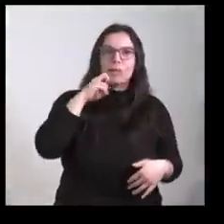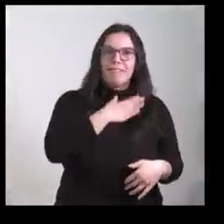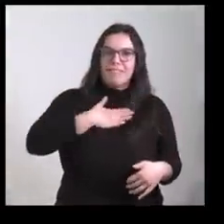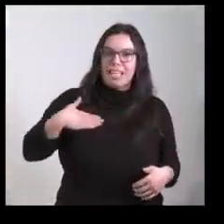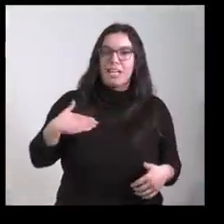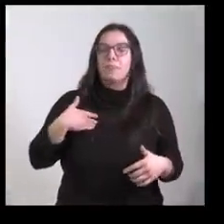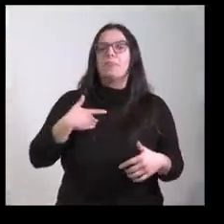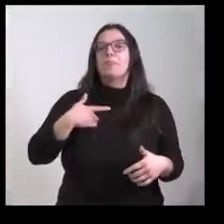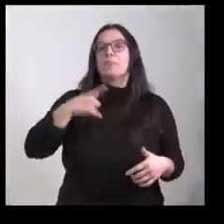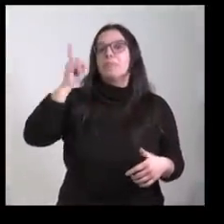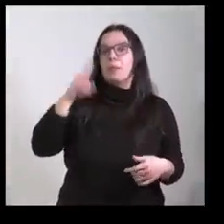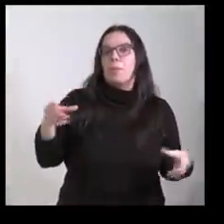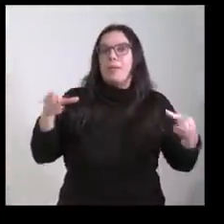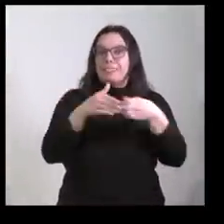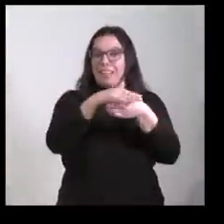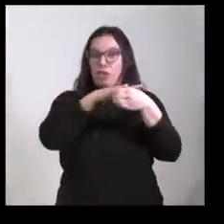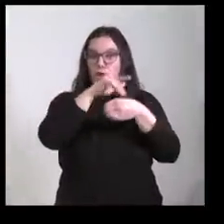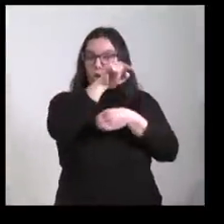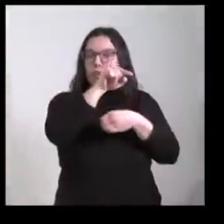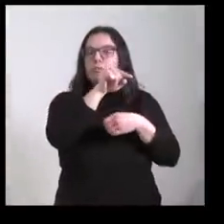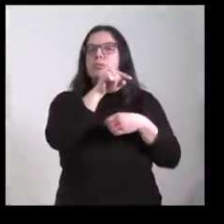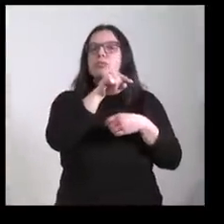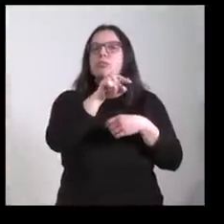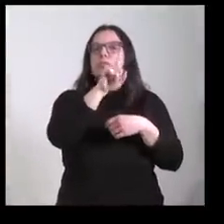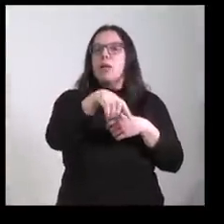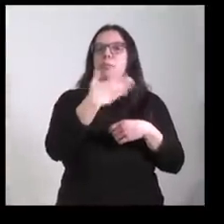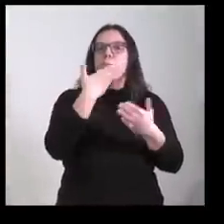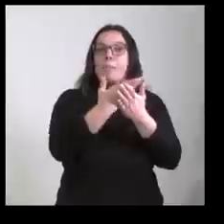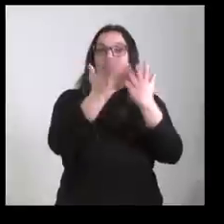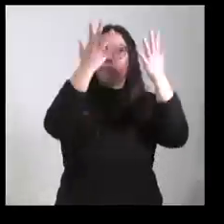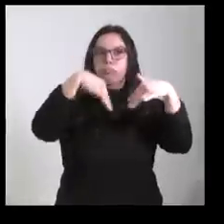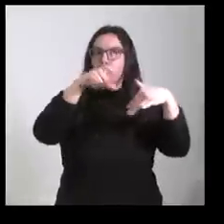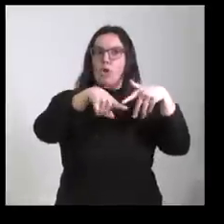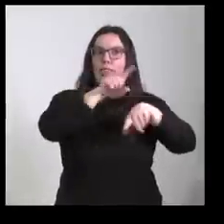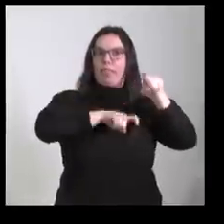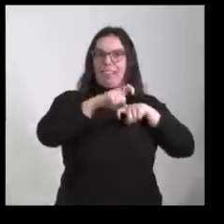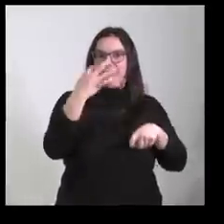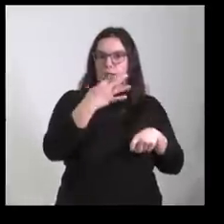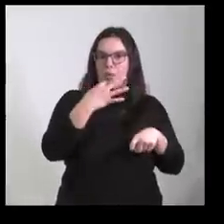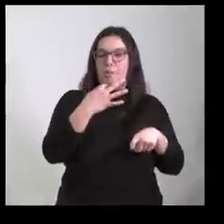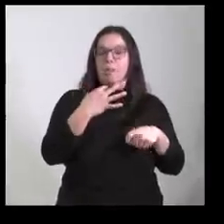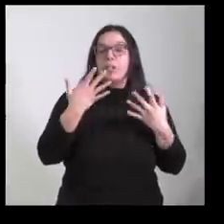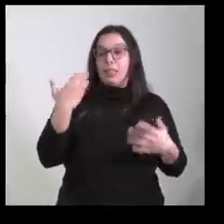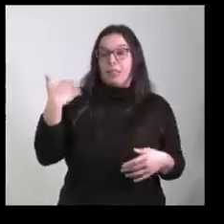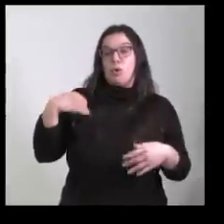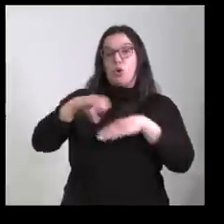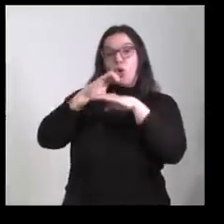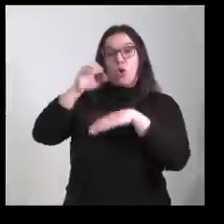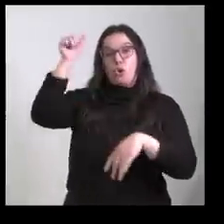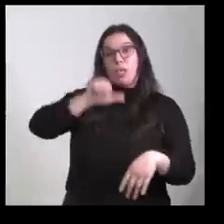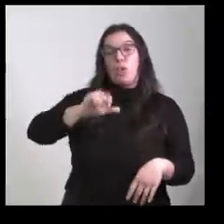pide que se dé marcha atrás en la decisión de la junta y recientemente el consejero de